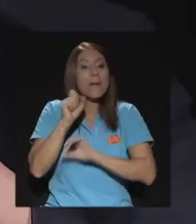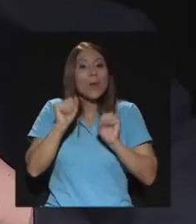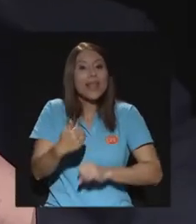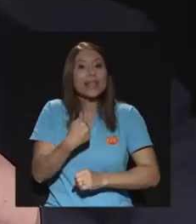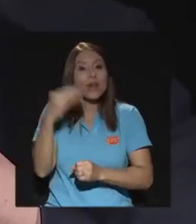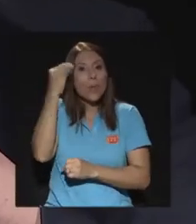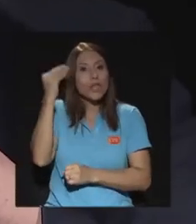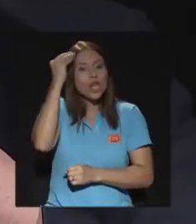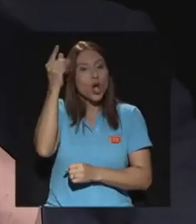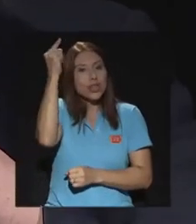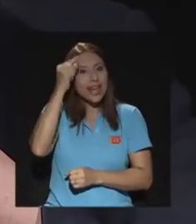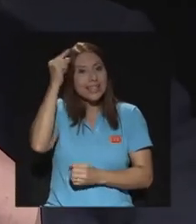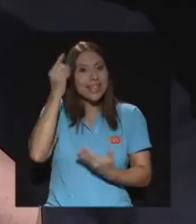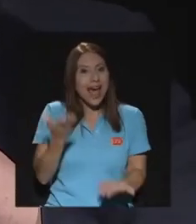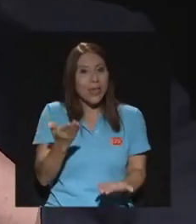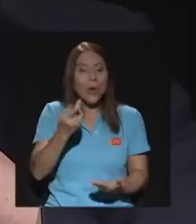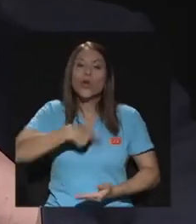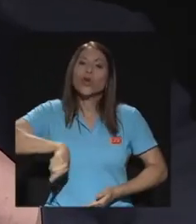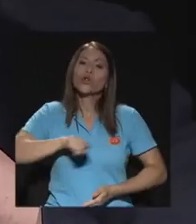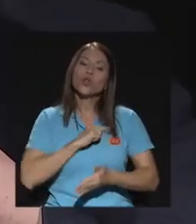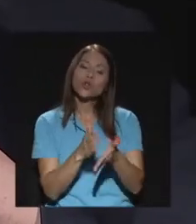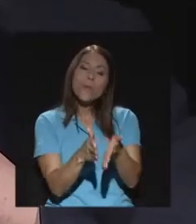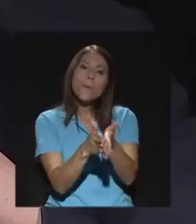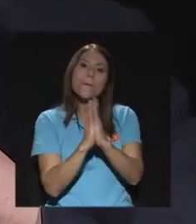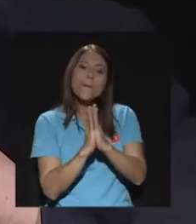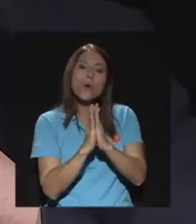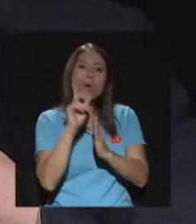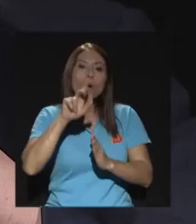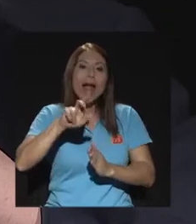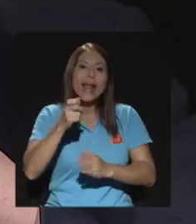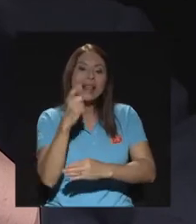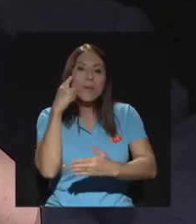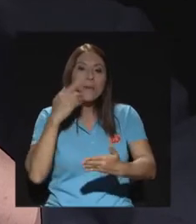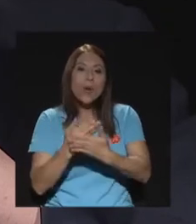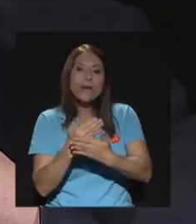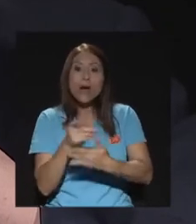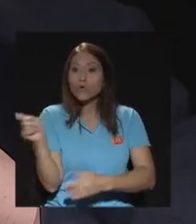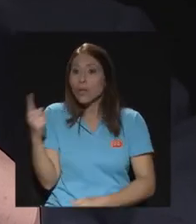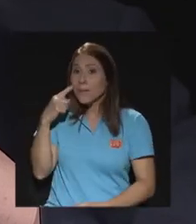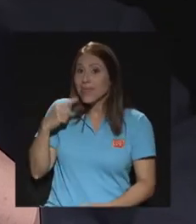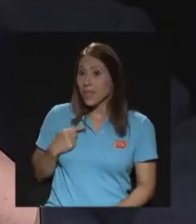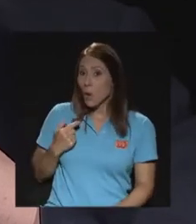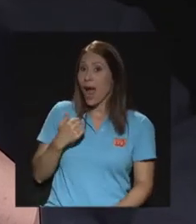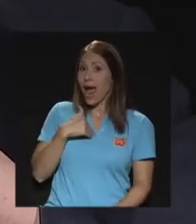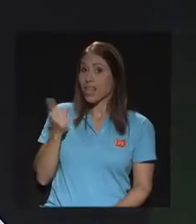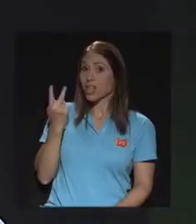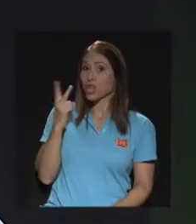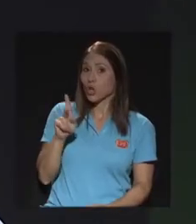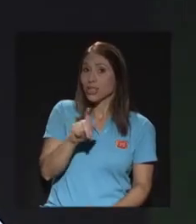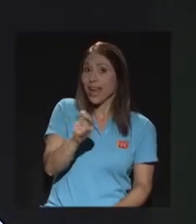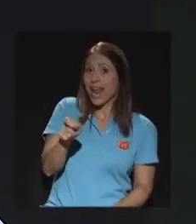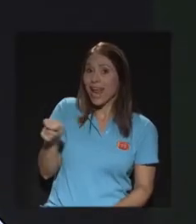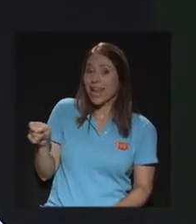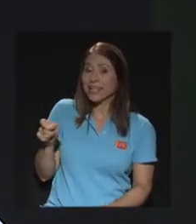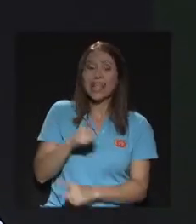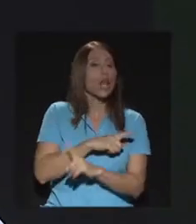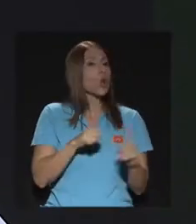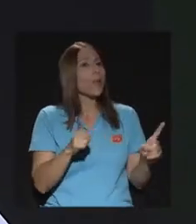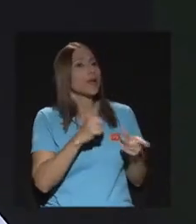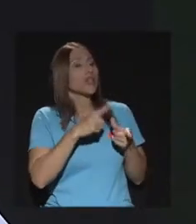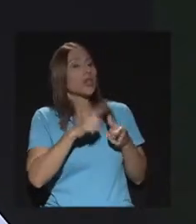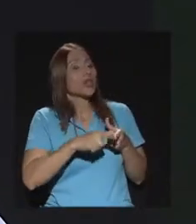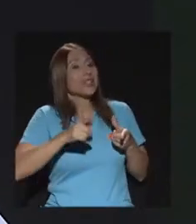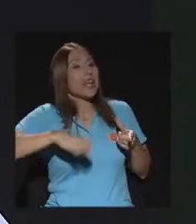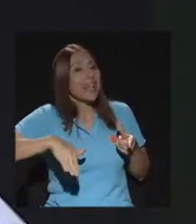que nosotros hicimos la solicitud de un canal de prueba y usted me acaba de haber dicho que hay 12 canales. No, pero todos tardaron, hay que ser justos. Pero usted me acaba de haber dicho que